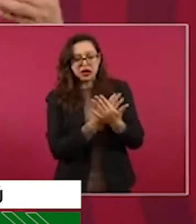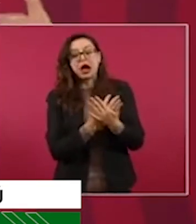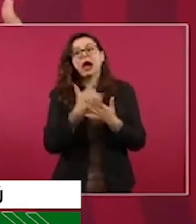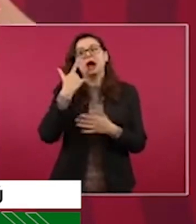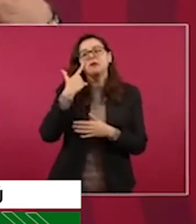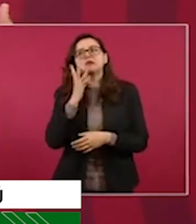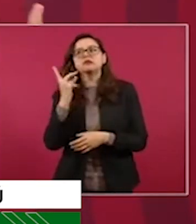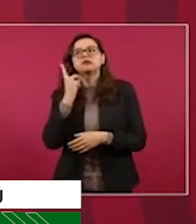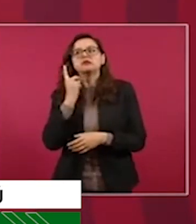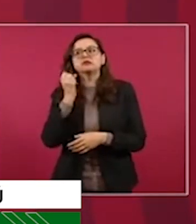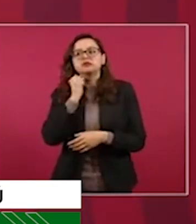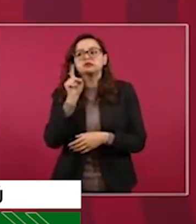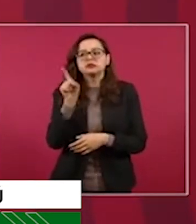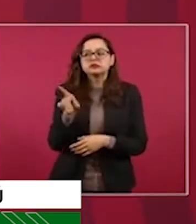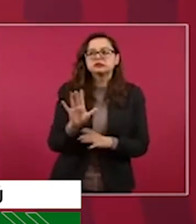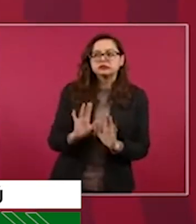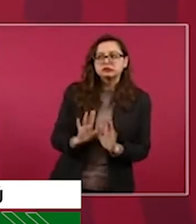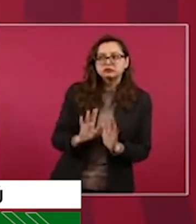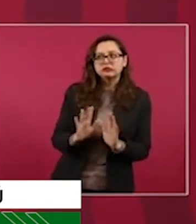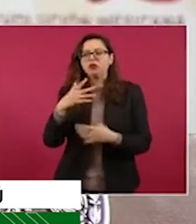si